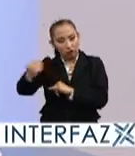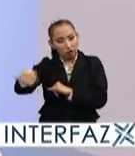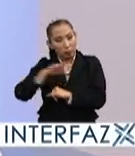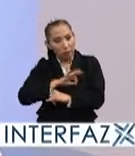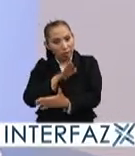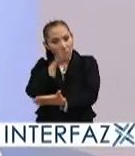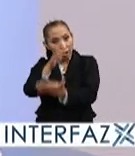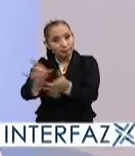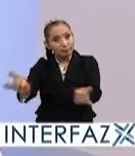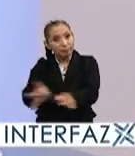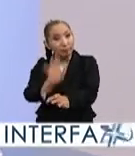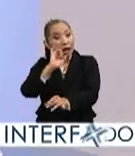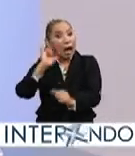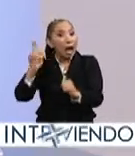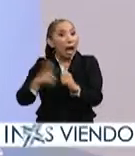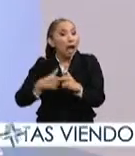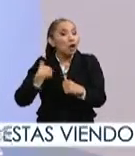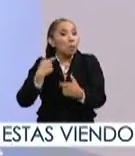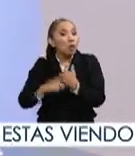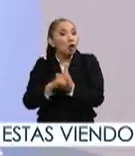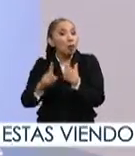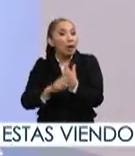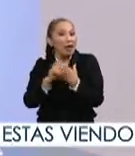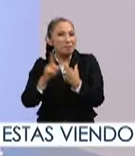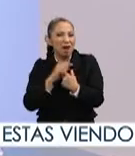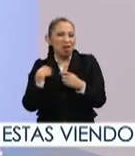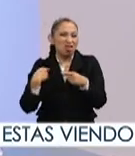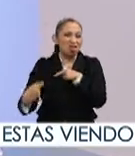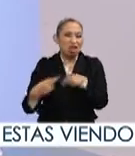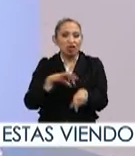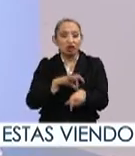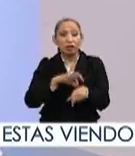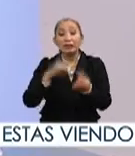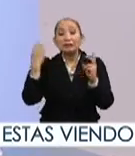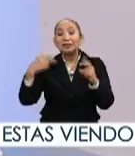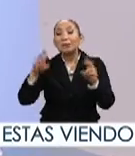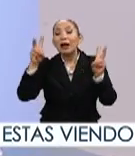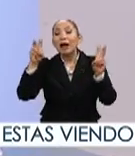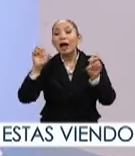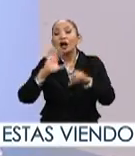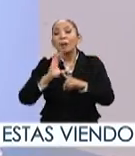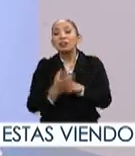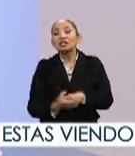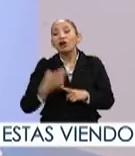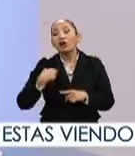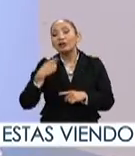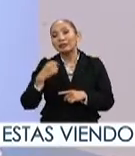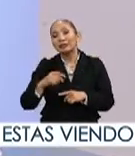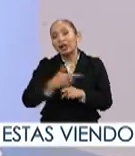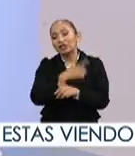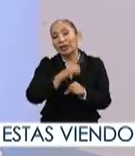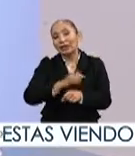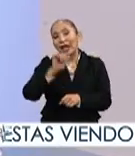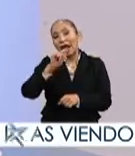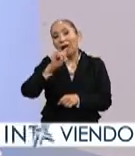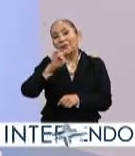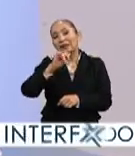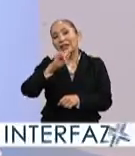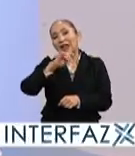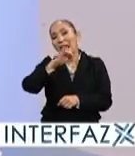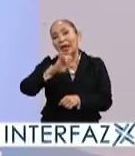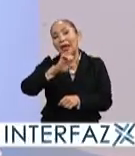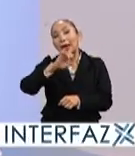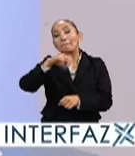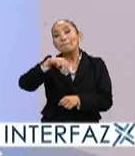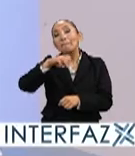se puede acudir en casos de una negligencia médica. Se llama la Comisión Nacional de Arbitraje Médico, por si usted no lo sabía. Y